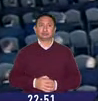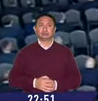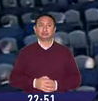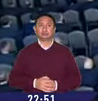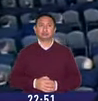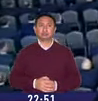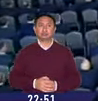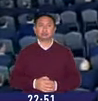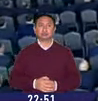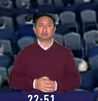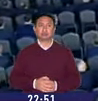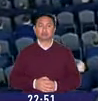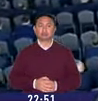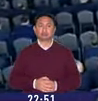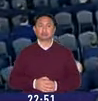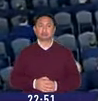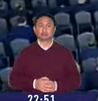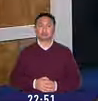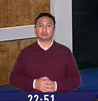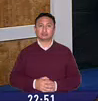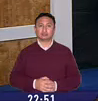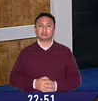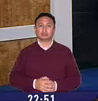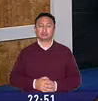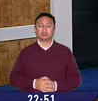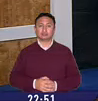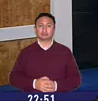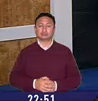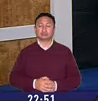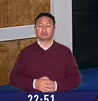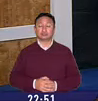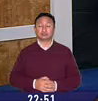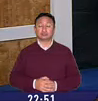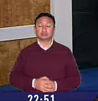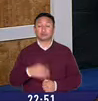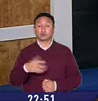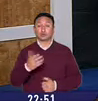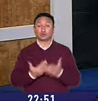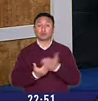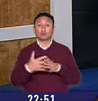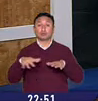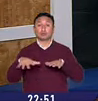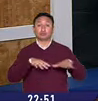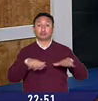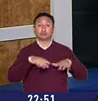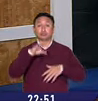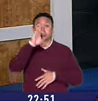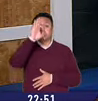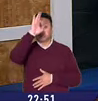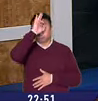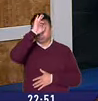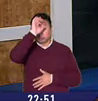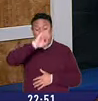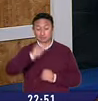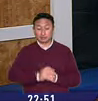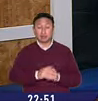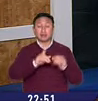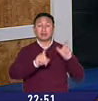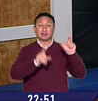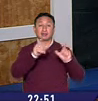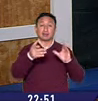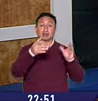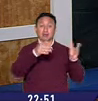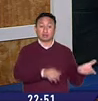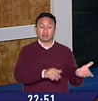informó Álvaro Terán. Nuevos sismos registrados en Turquía causaron la muerte de 6 personas.